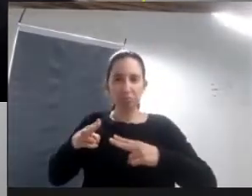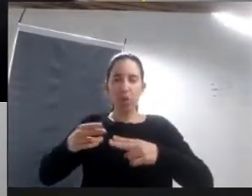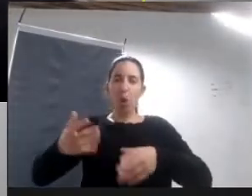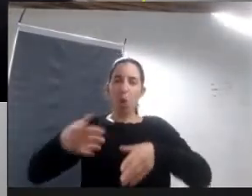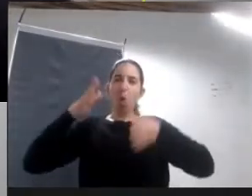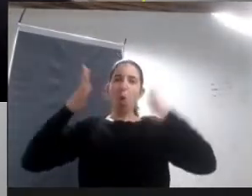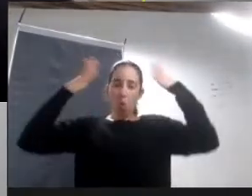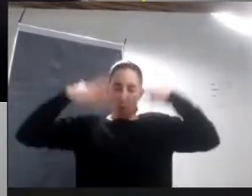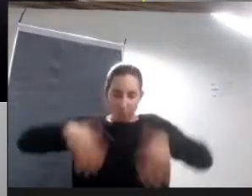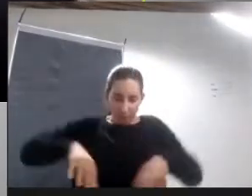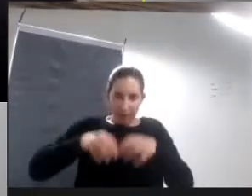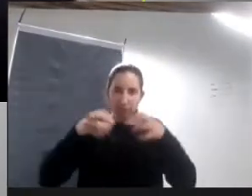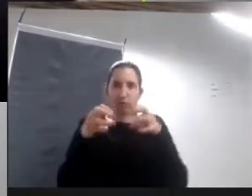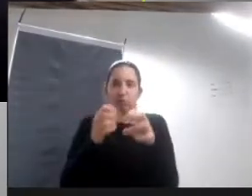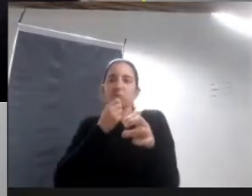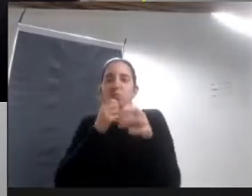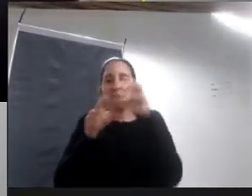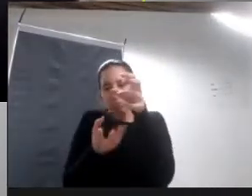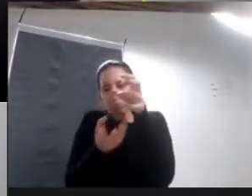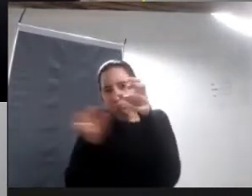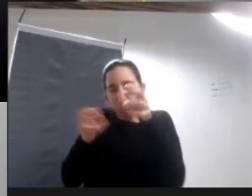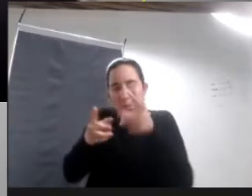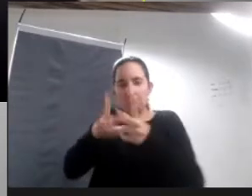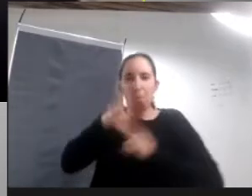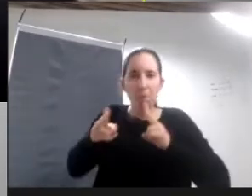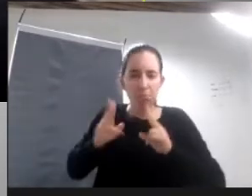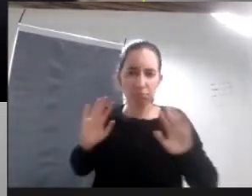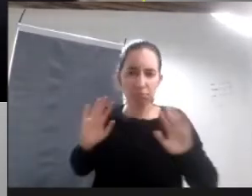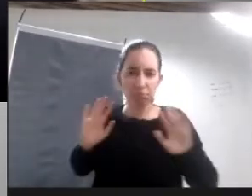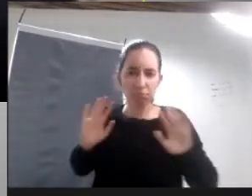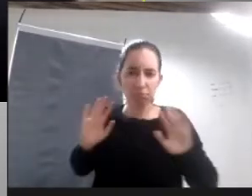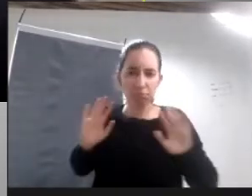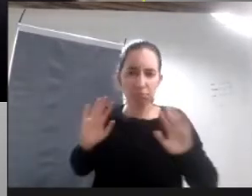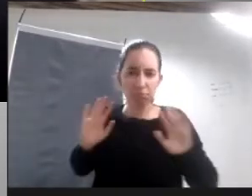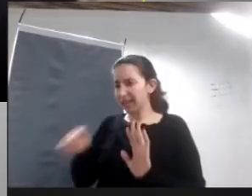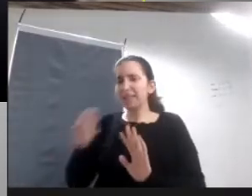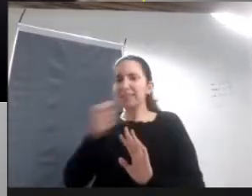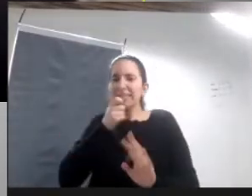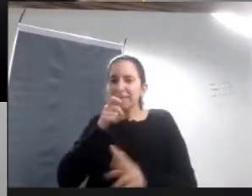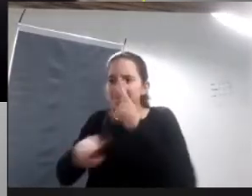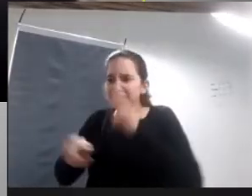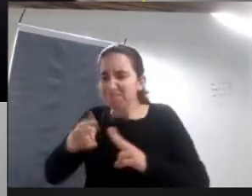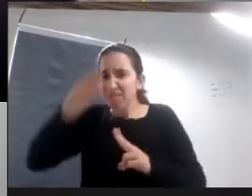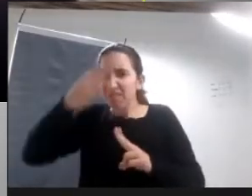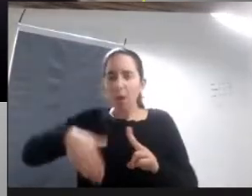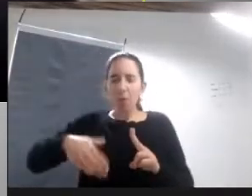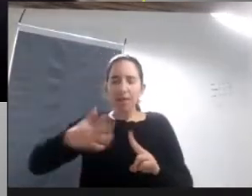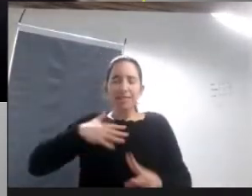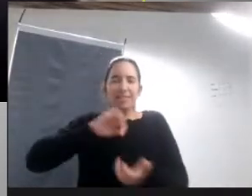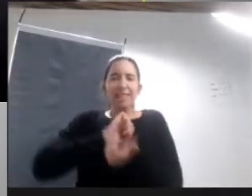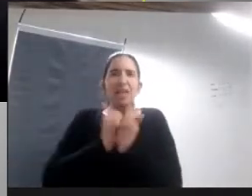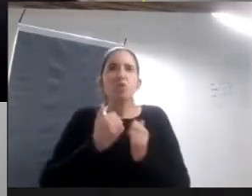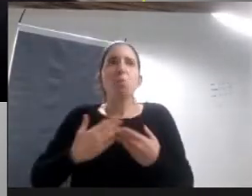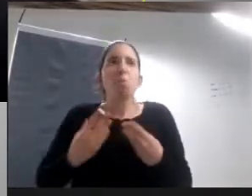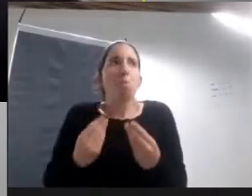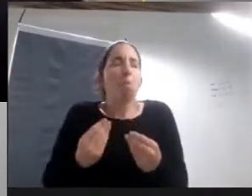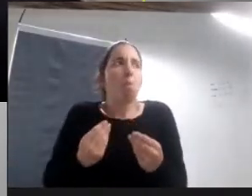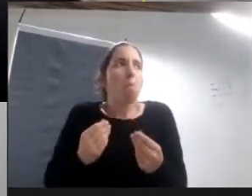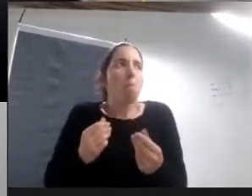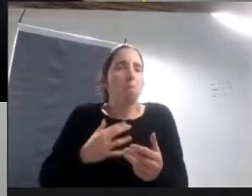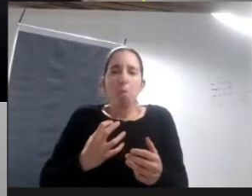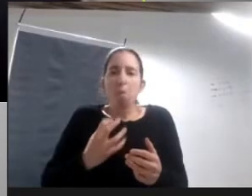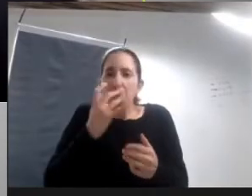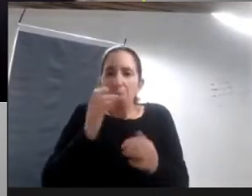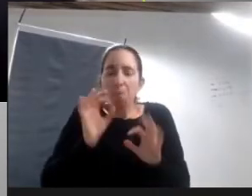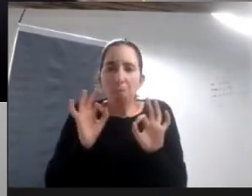y reproductiva, incluyendo su posibilidad de sentir placer. Hay muchas personas que nos